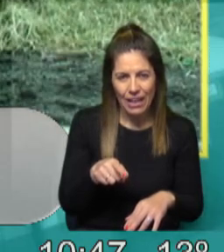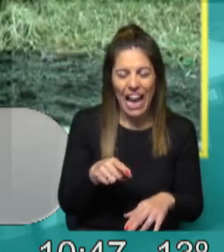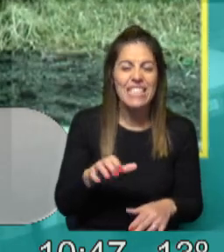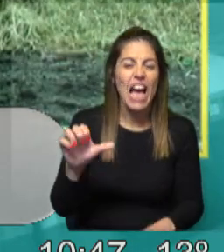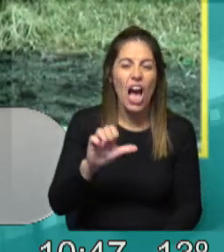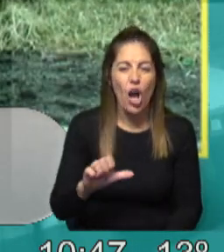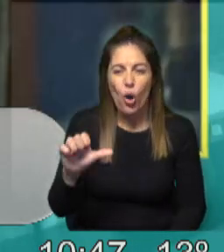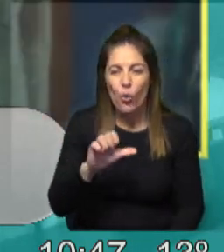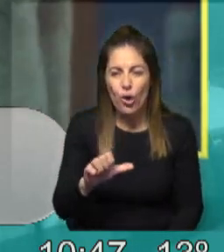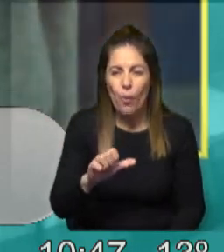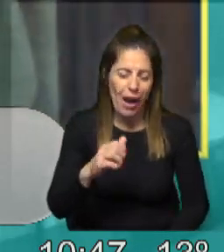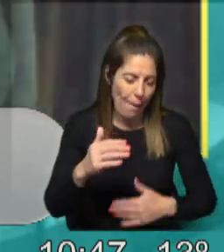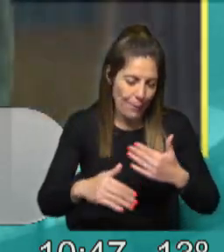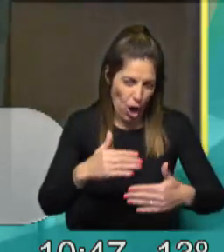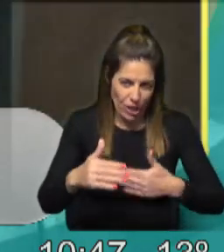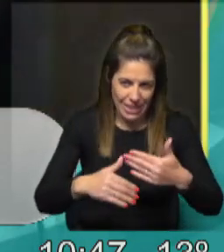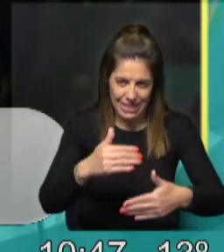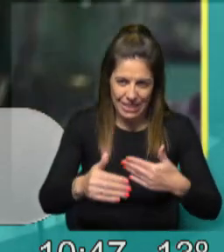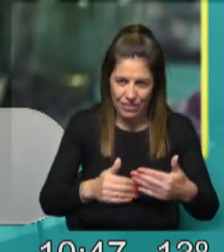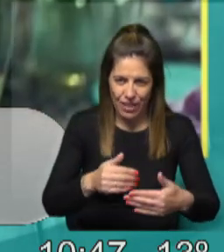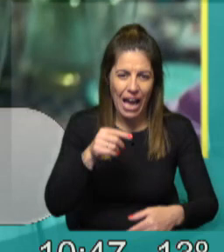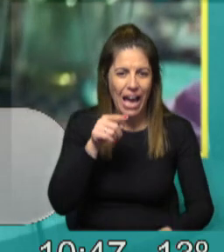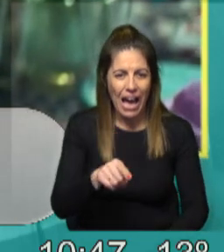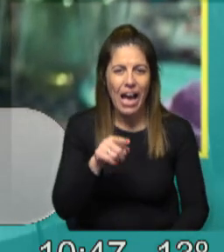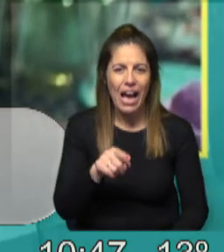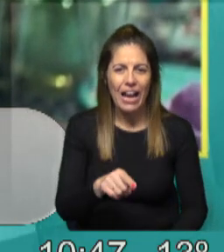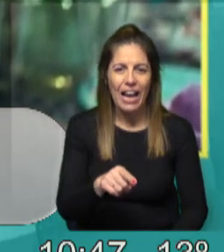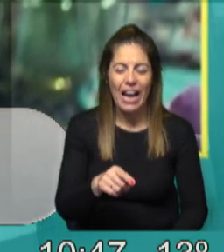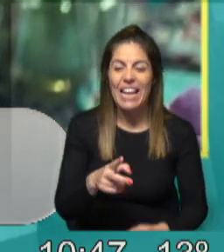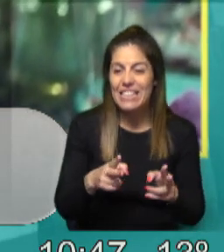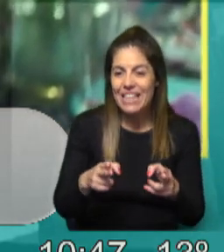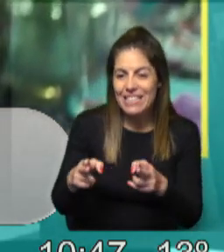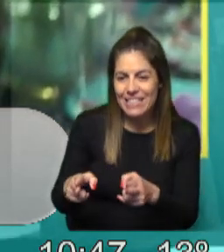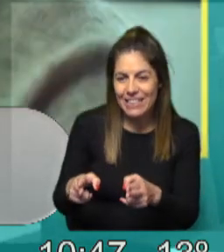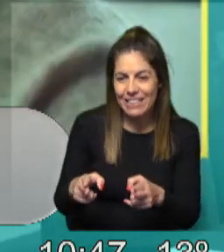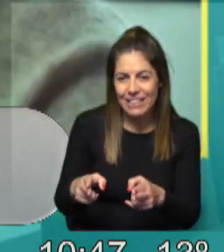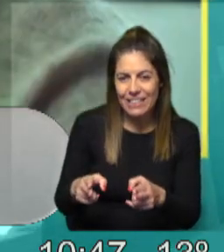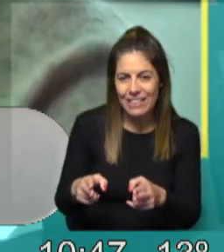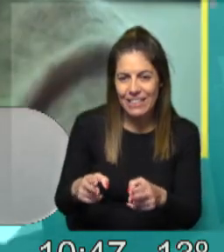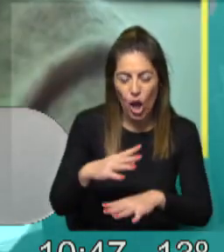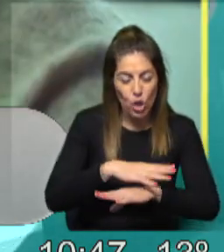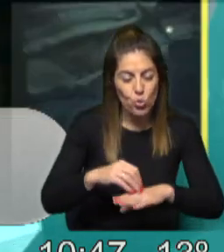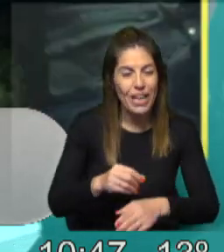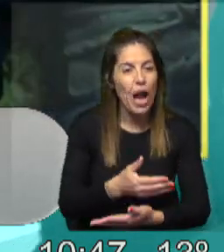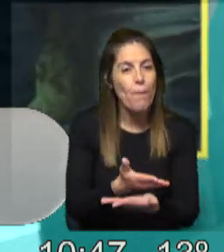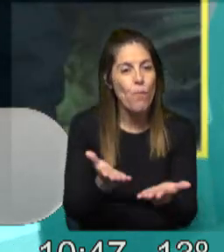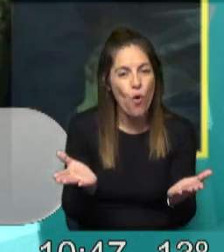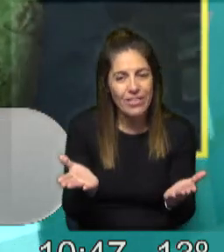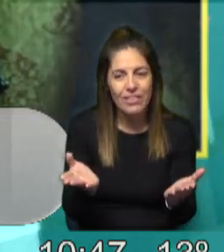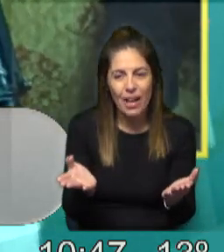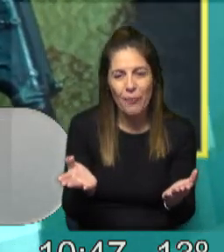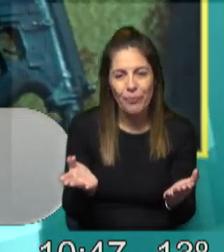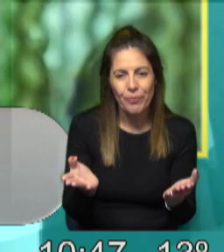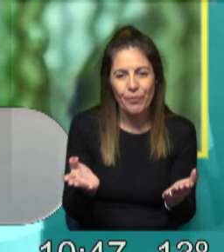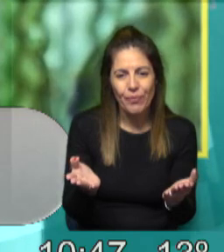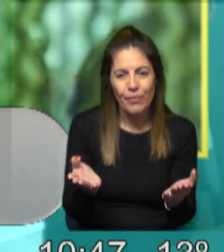Europa progre y etcétera, etcétera. Ajá. Acá esta serie que es sueca nos muestra